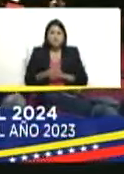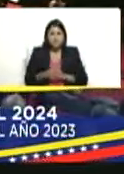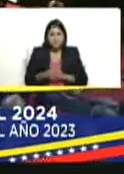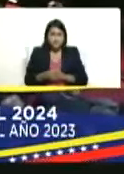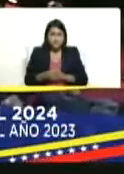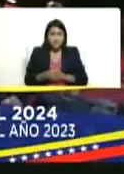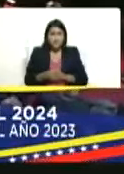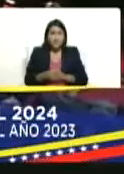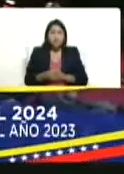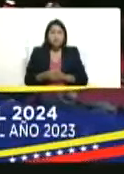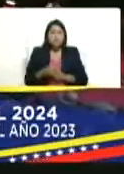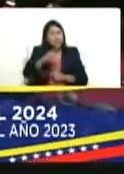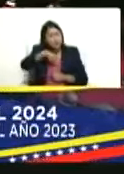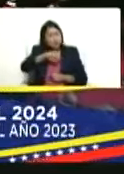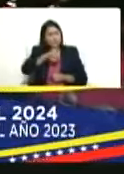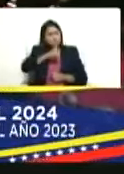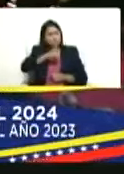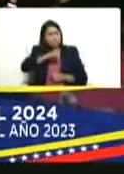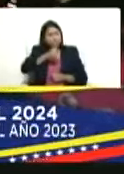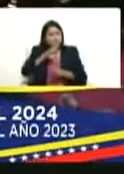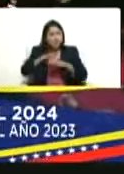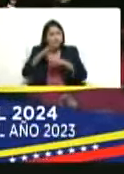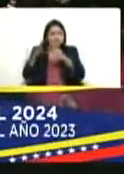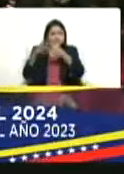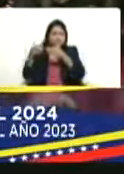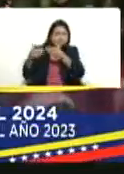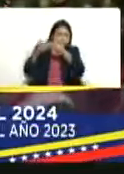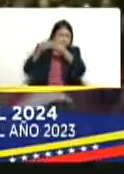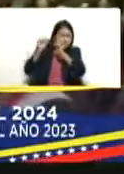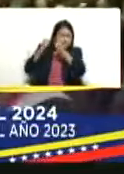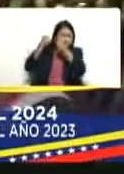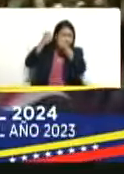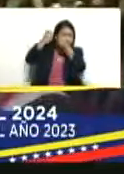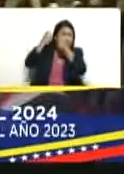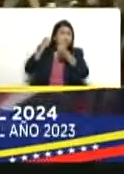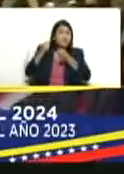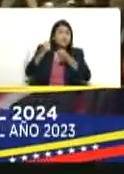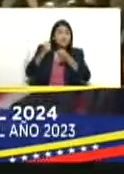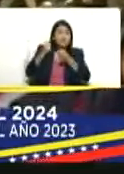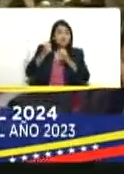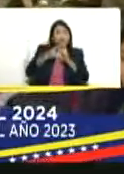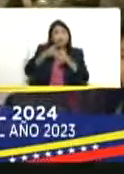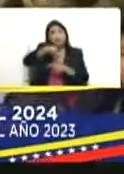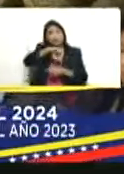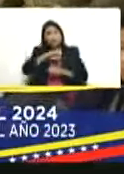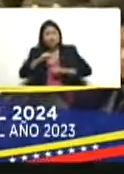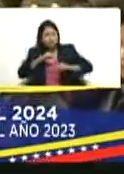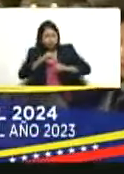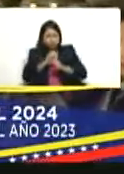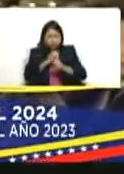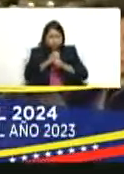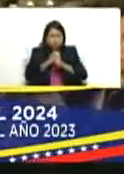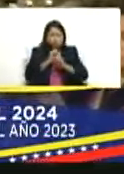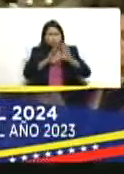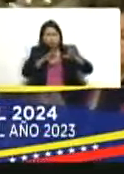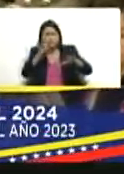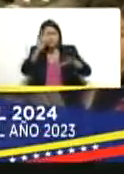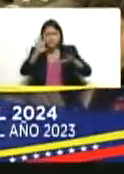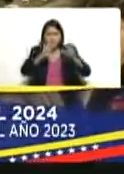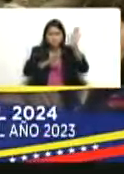y enfrentando, resistiendo las sanciones, siempre con el empeño de mejorar nuestro país de manera